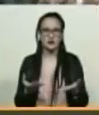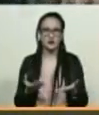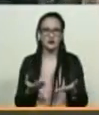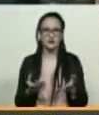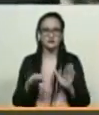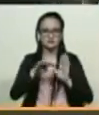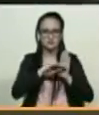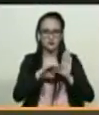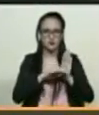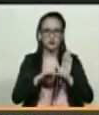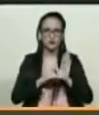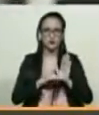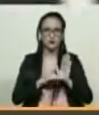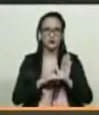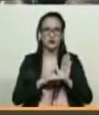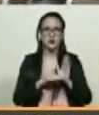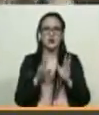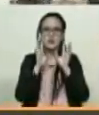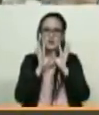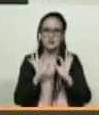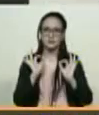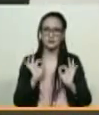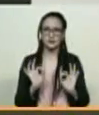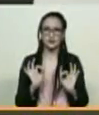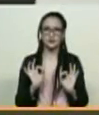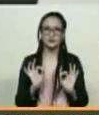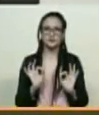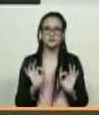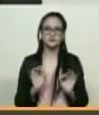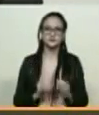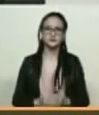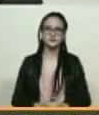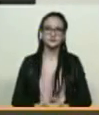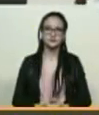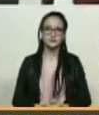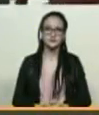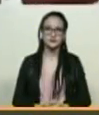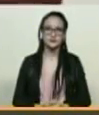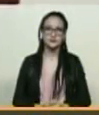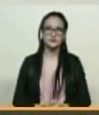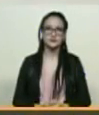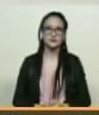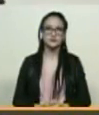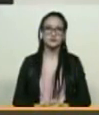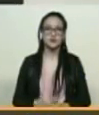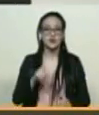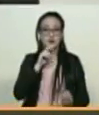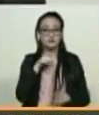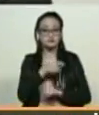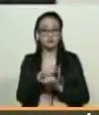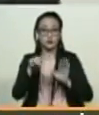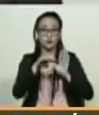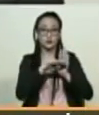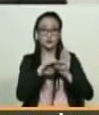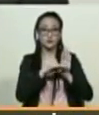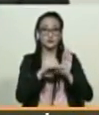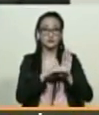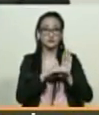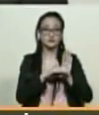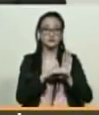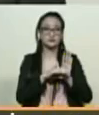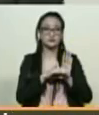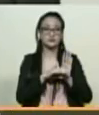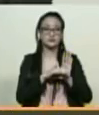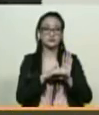y completamente limpio, quién quiere que rija los